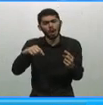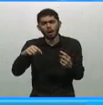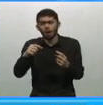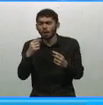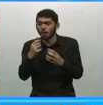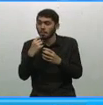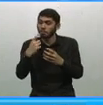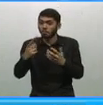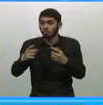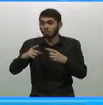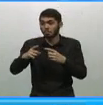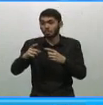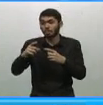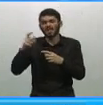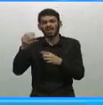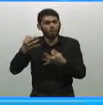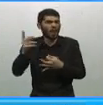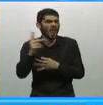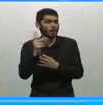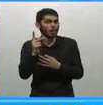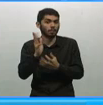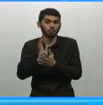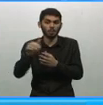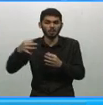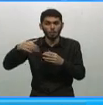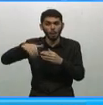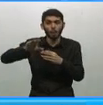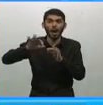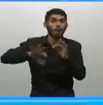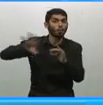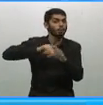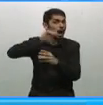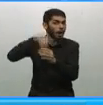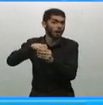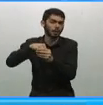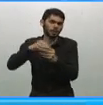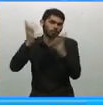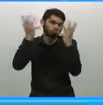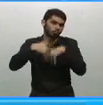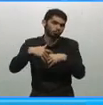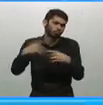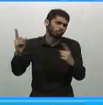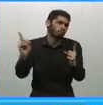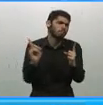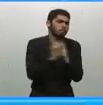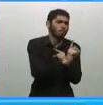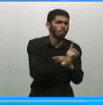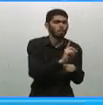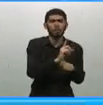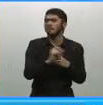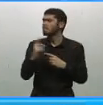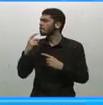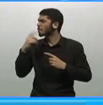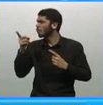un tiempo en el Fútbol Internacional seguramente se se lo pueda pensar como el reemplazante de macherano El reemplazante de Fernando